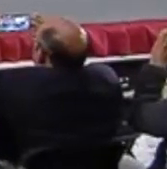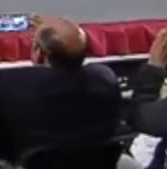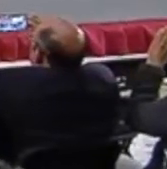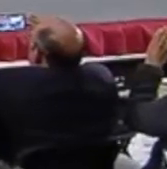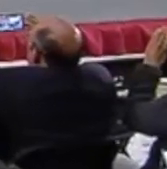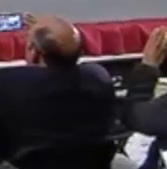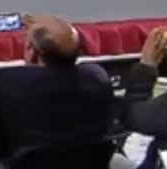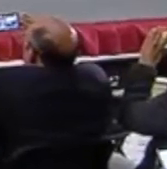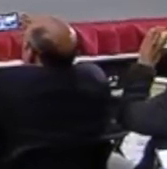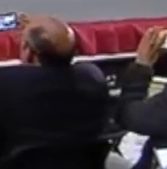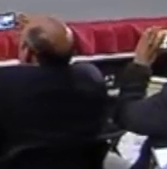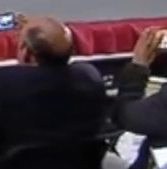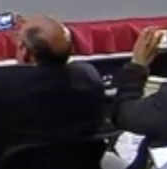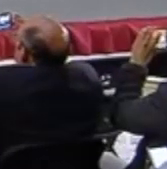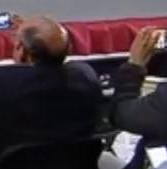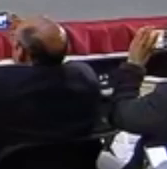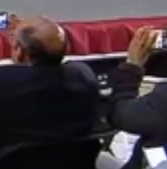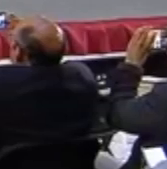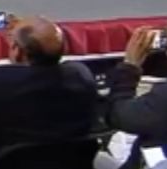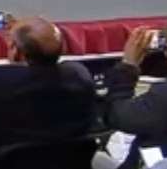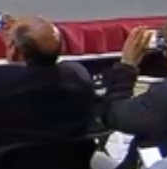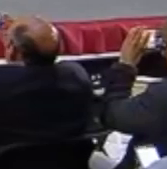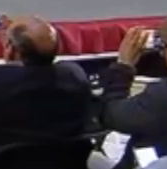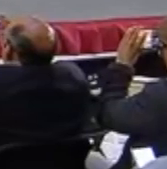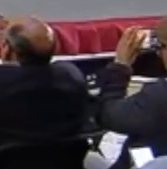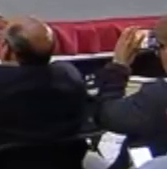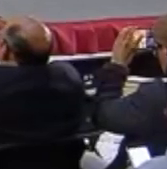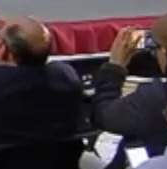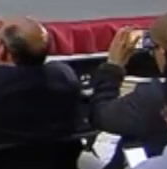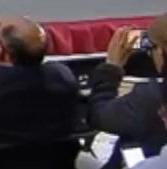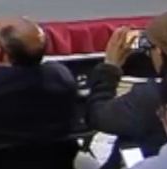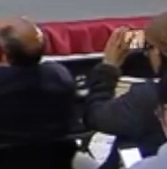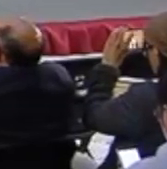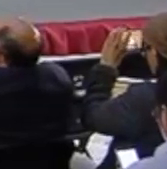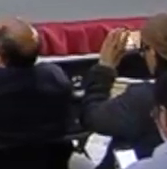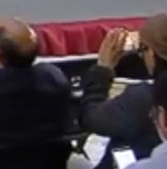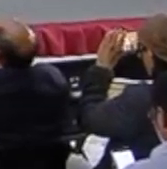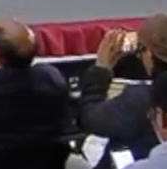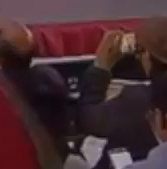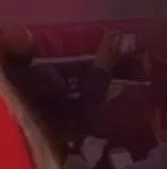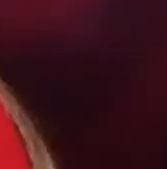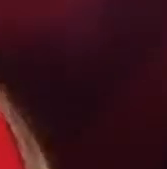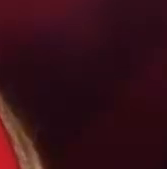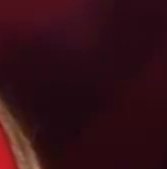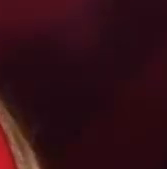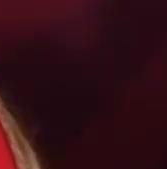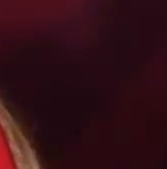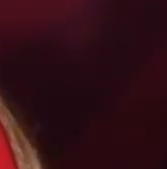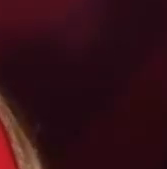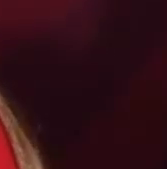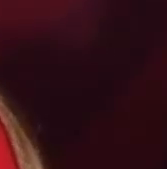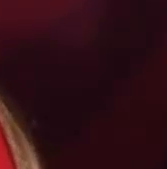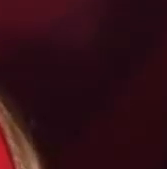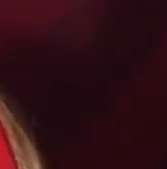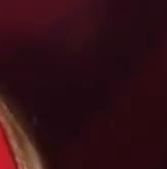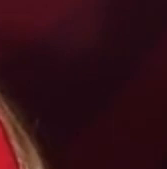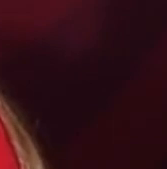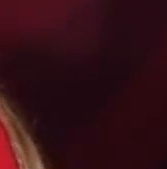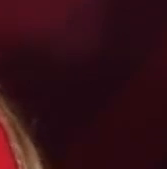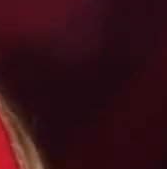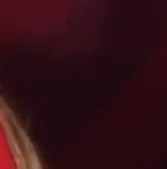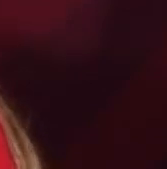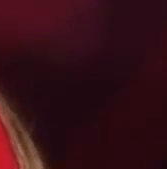olvidarlas. Mujeres, mujeres tan divinas, no queda otro camino